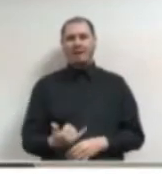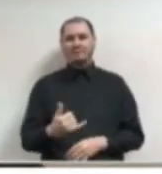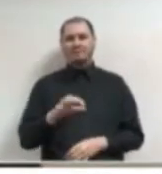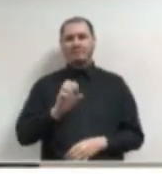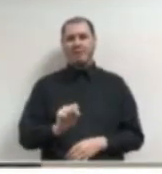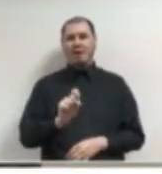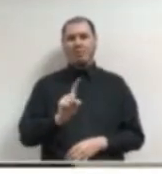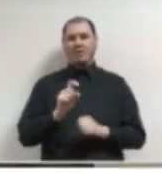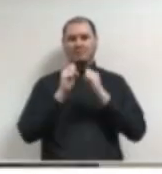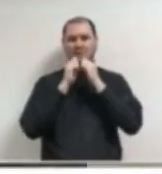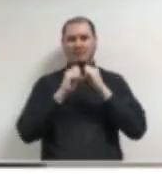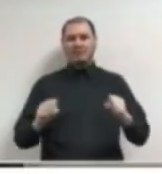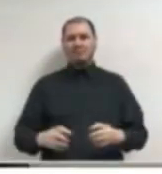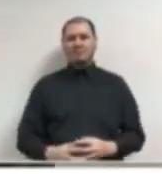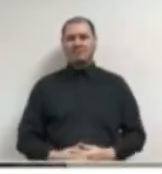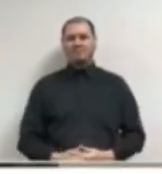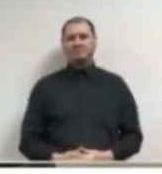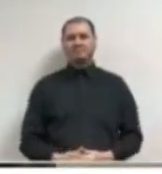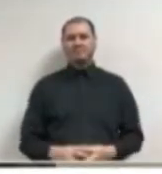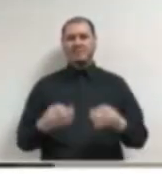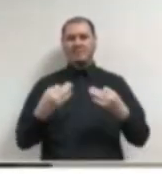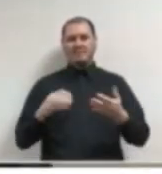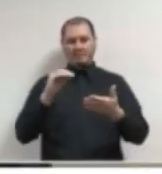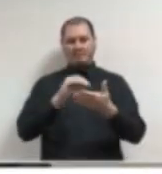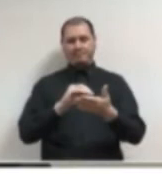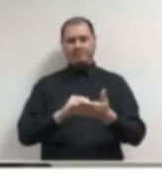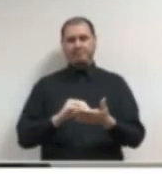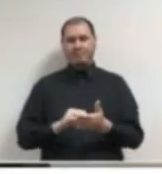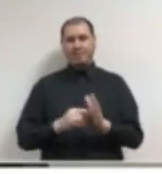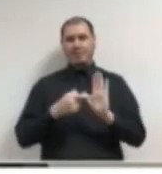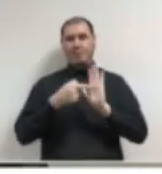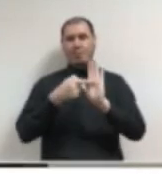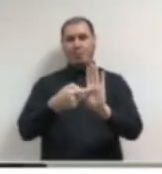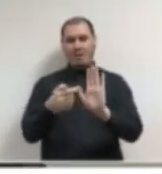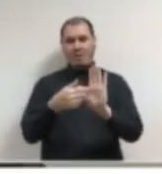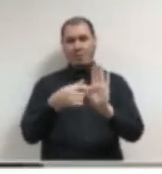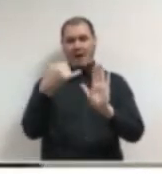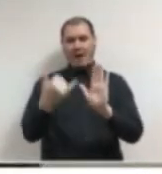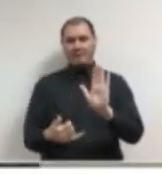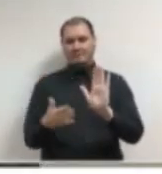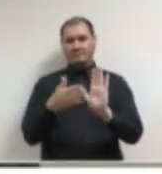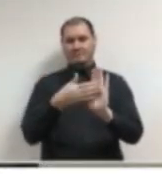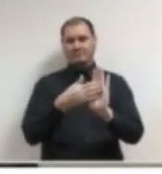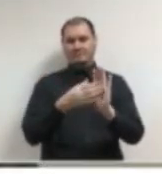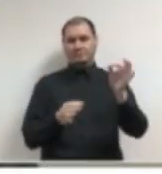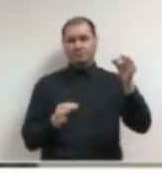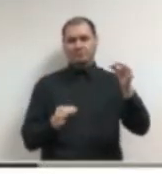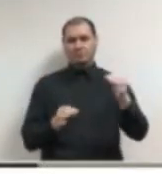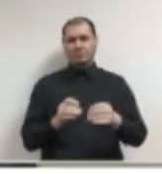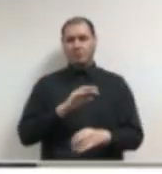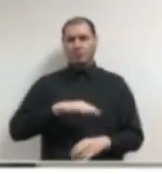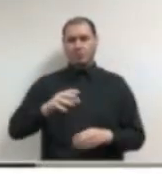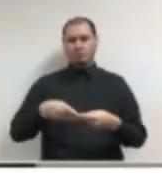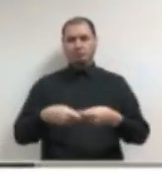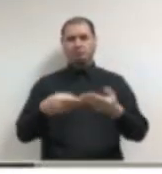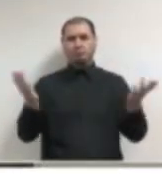Disponer que los informes requeridos se presenten llenando las planillas cuyo modelo se adjunta a la presente circular de forma obligatoria, no estando autorizados los